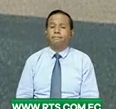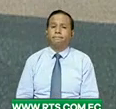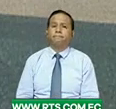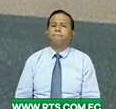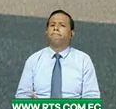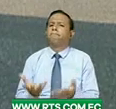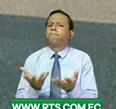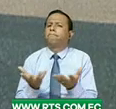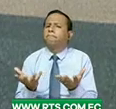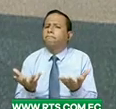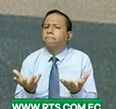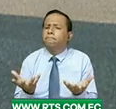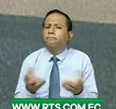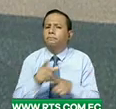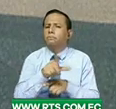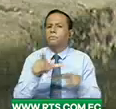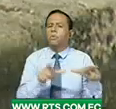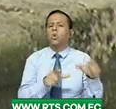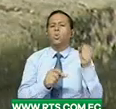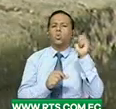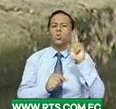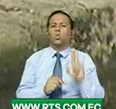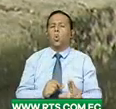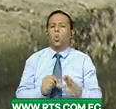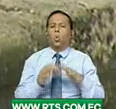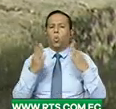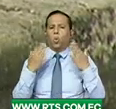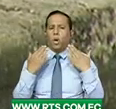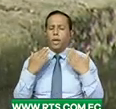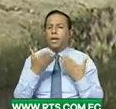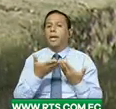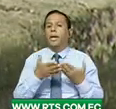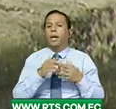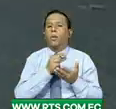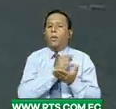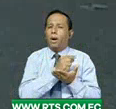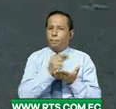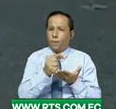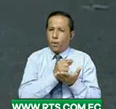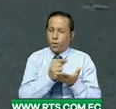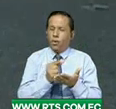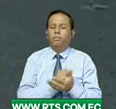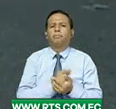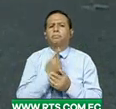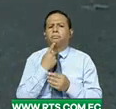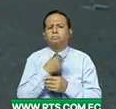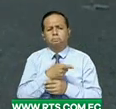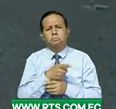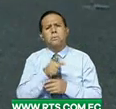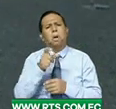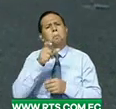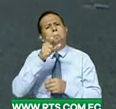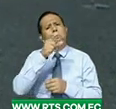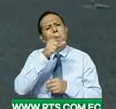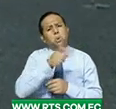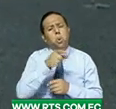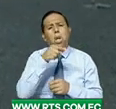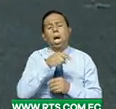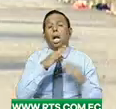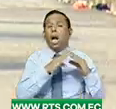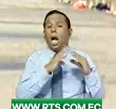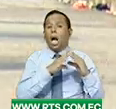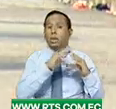El hecho violento se registró en el sur de Guayaquil, específicamente en el sector del Guasmo. Aparentemente, un sujeto que salía de